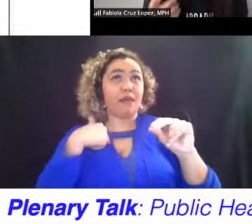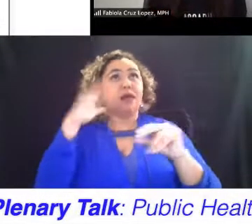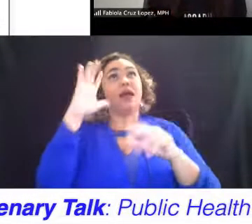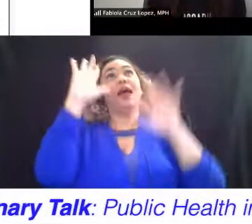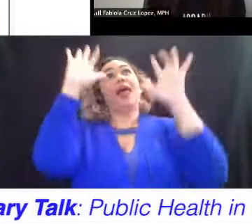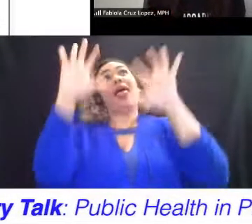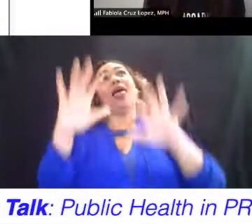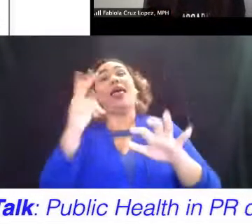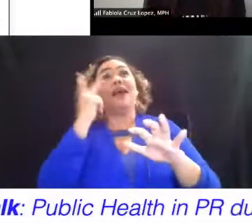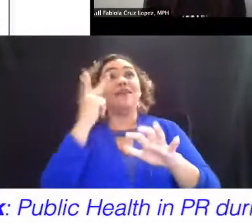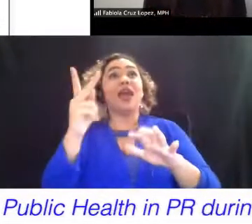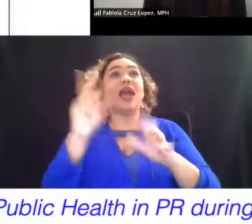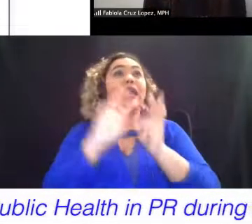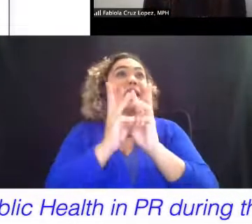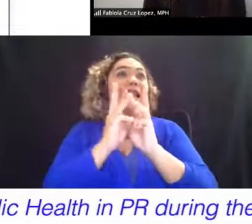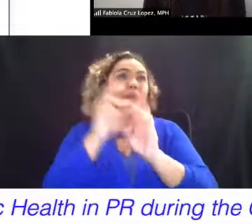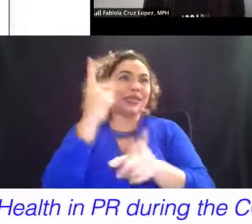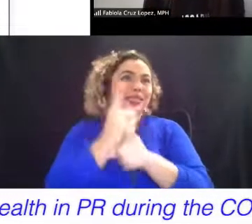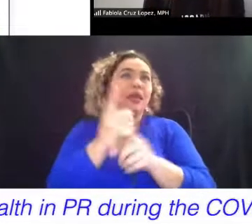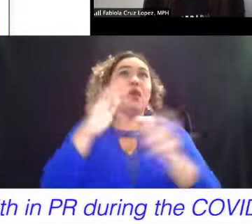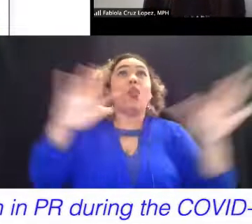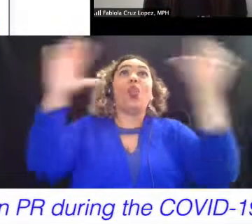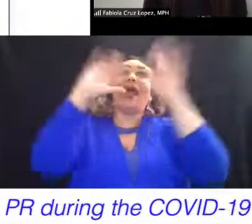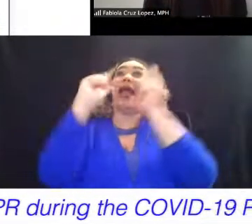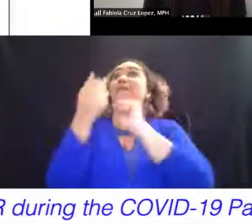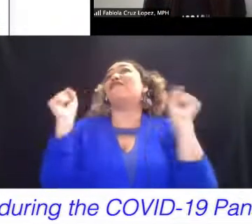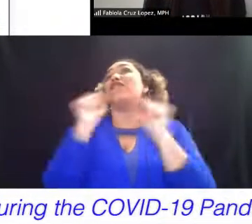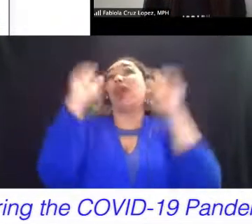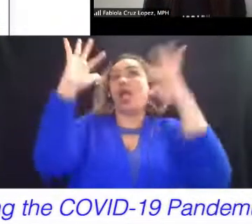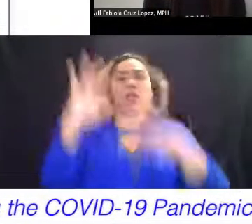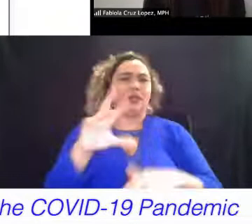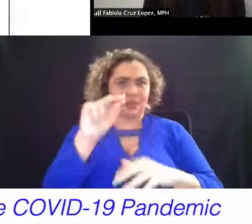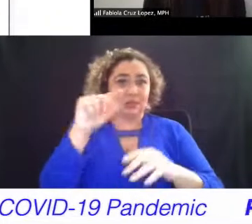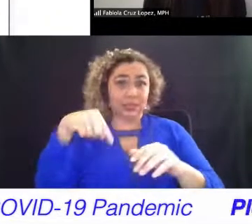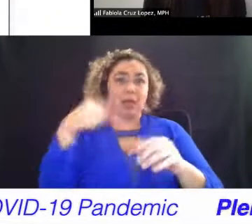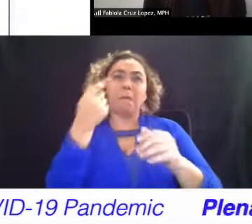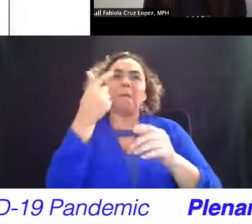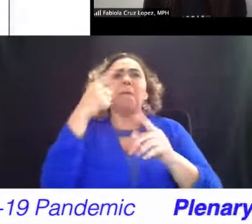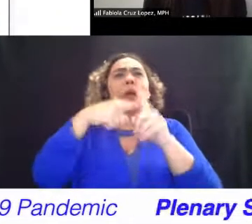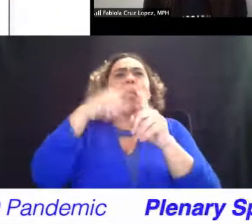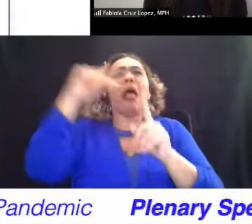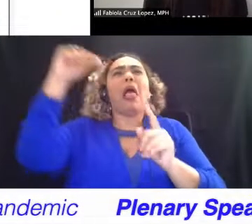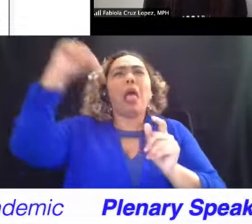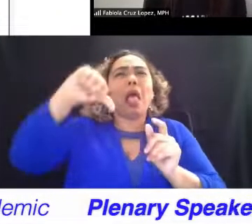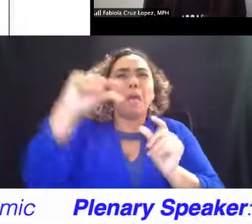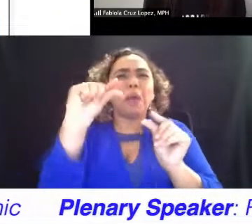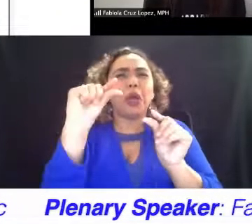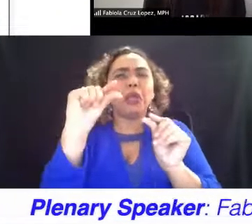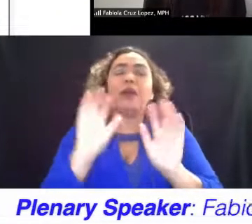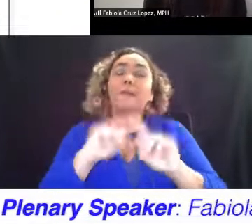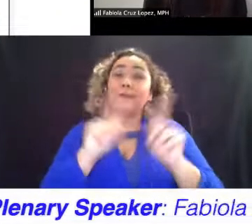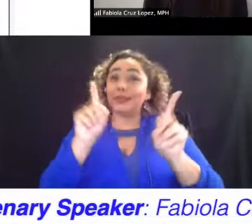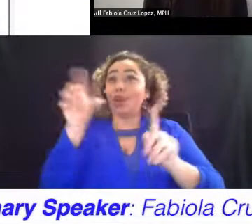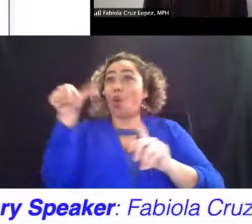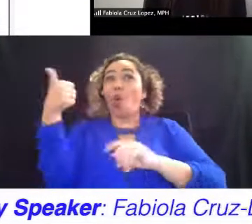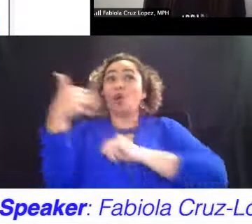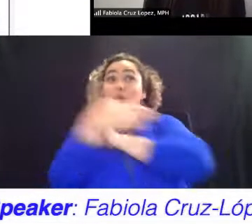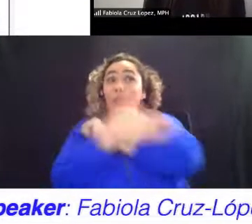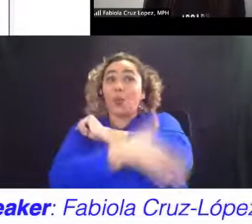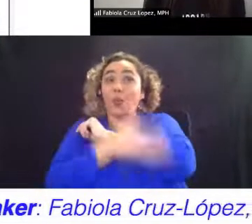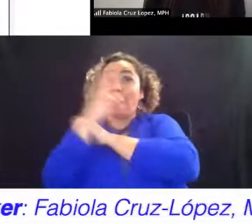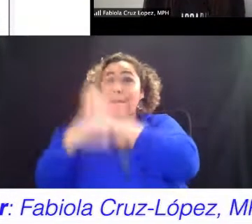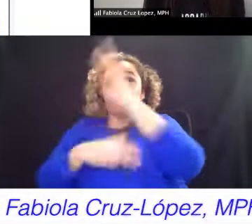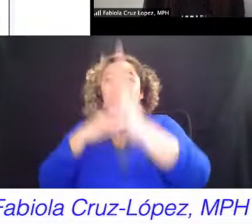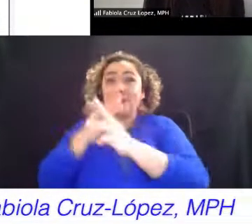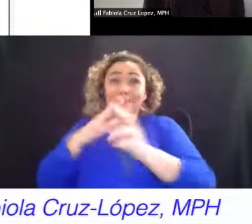refleja el clima drásticamente. Sí, las temperaturas bajan un poco, pero en otros lugares del mundo sí